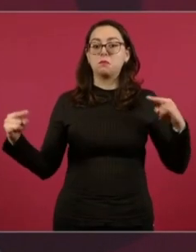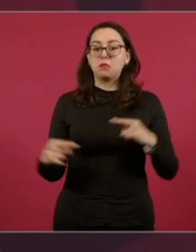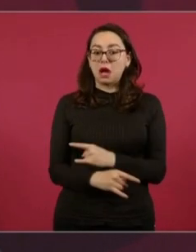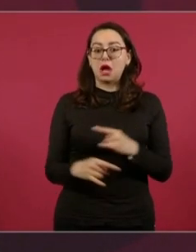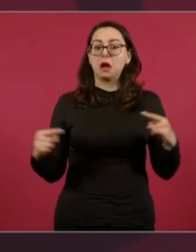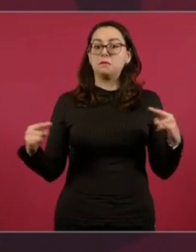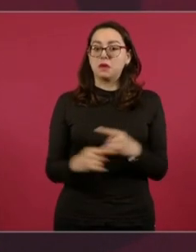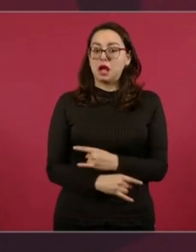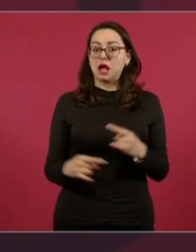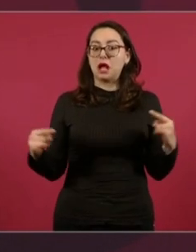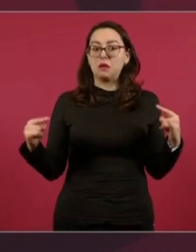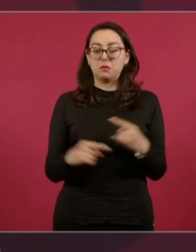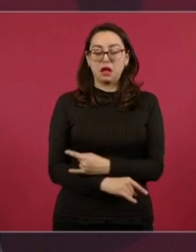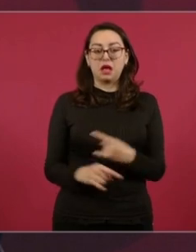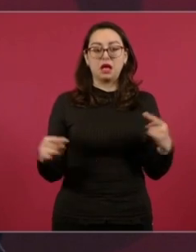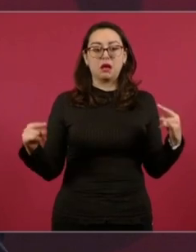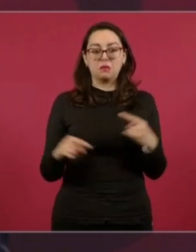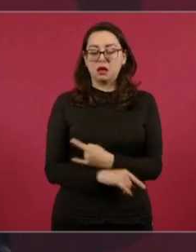hormigas.